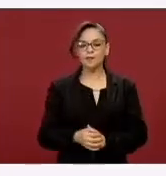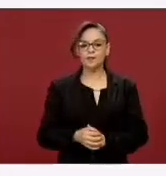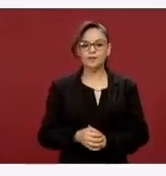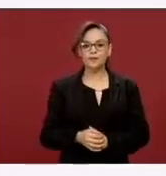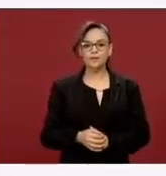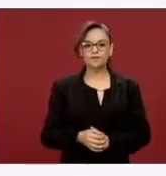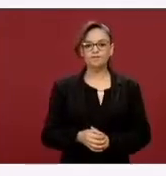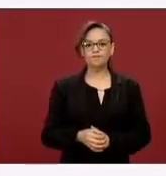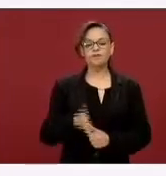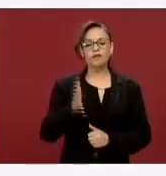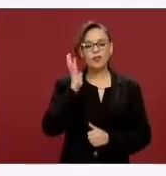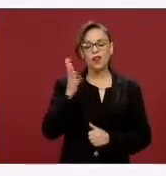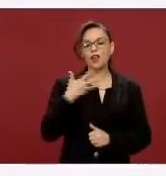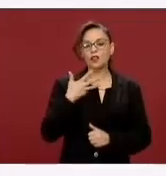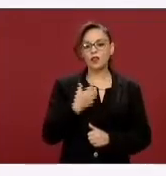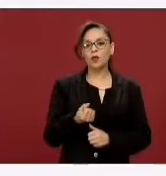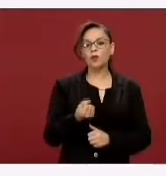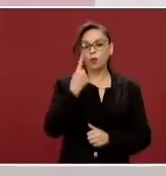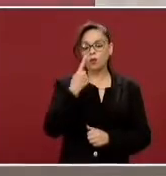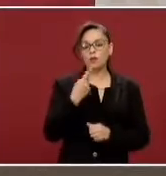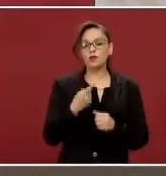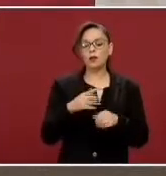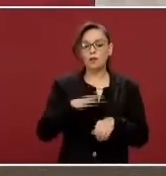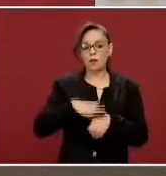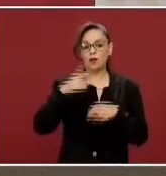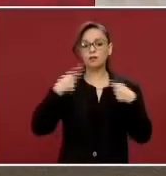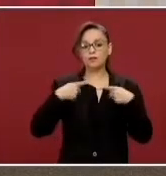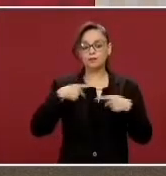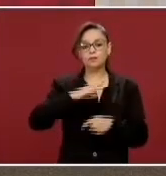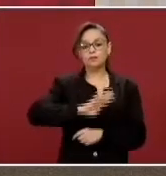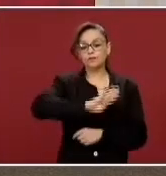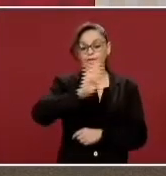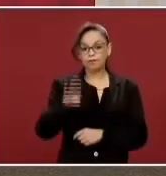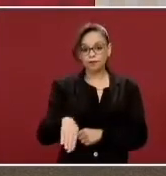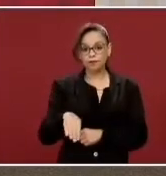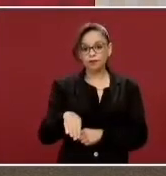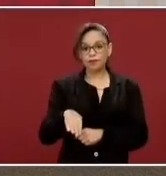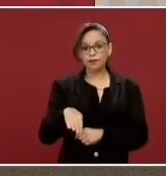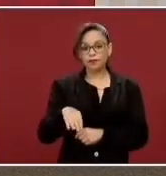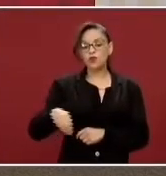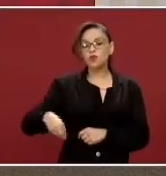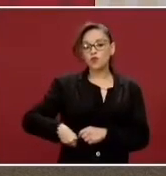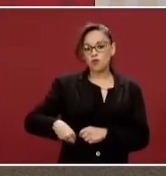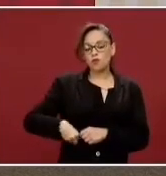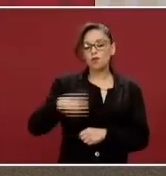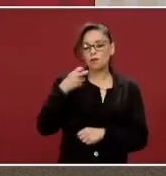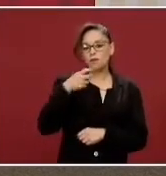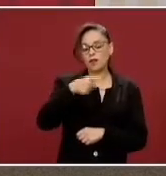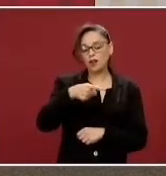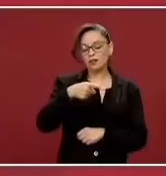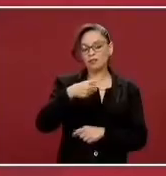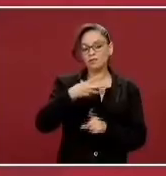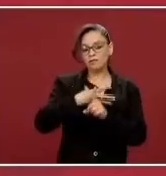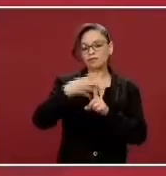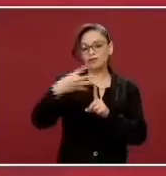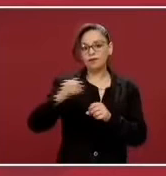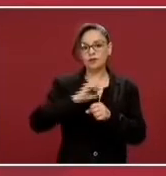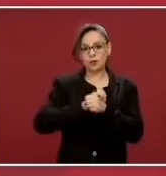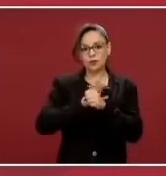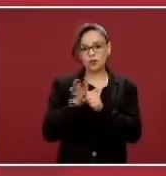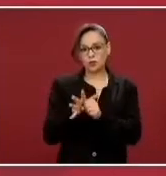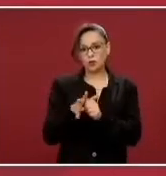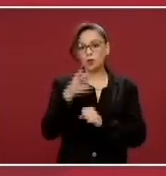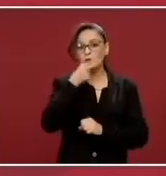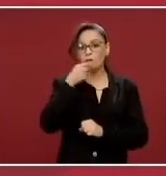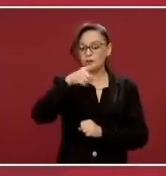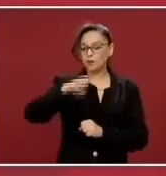nueva persona que falleció como consecuencia de esta enfermedad. Se trata de un hombre de 70